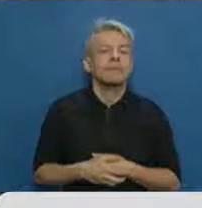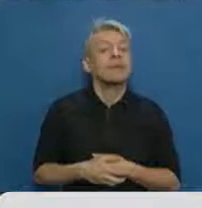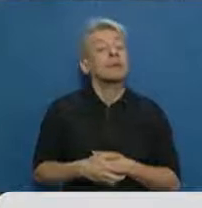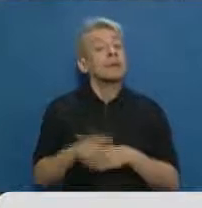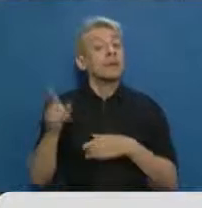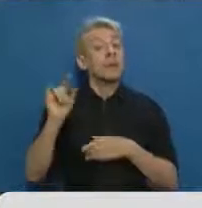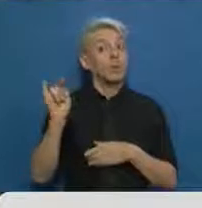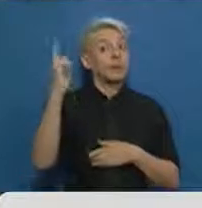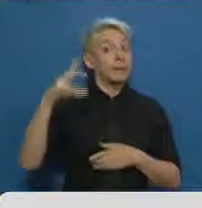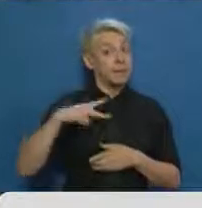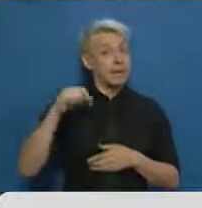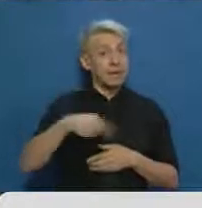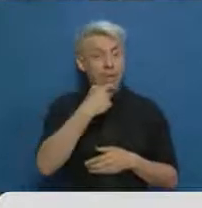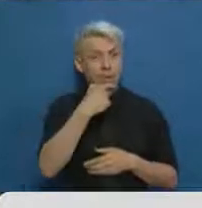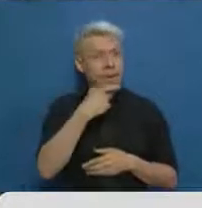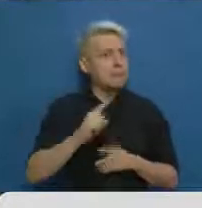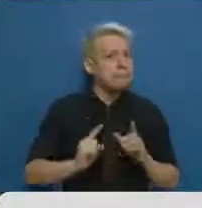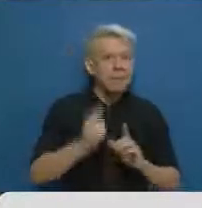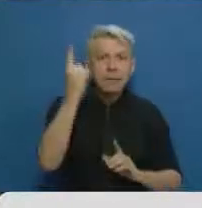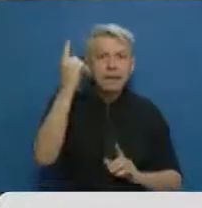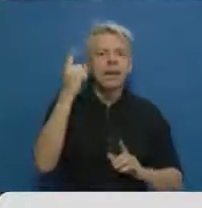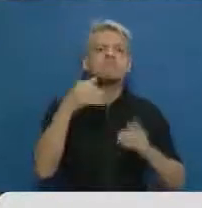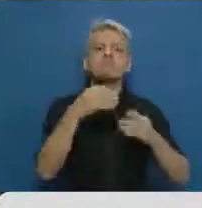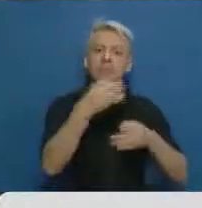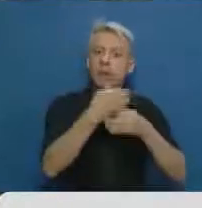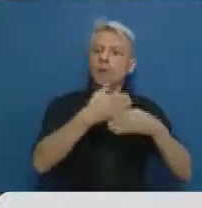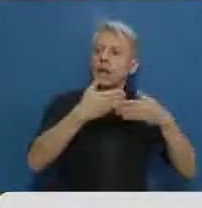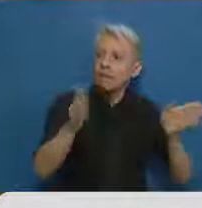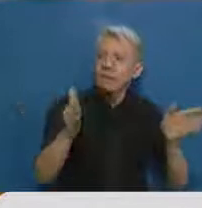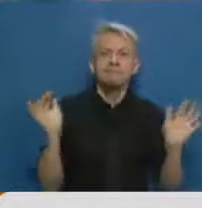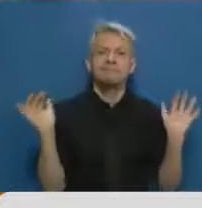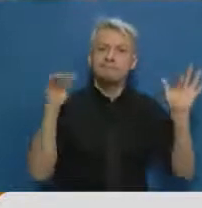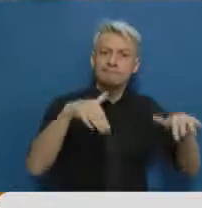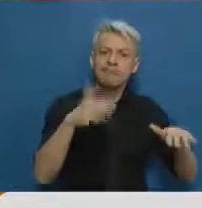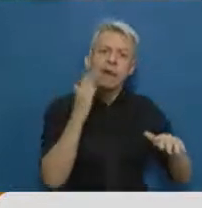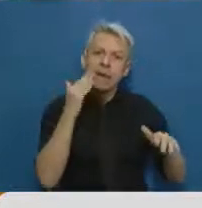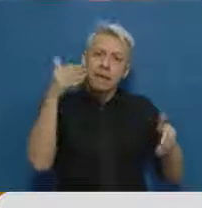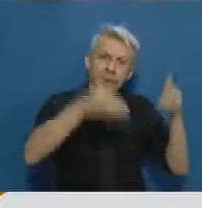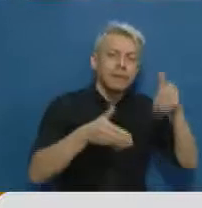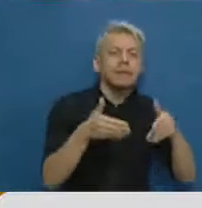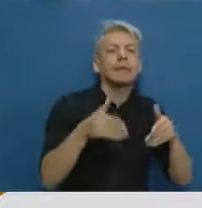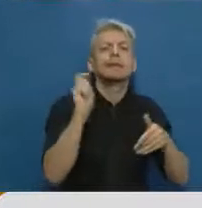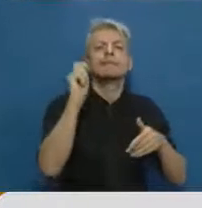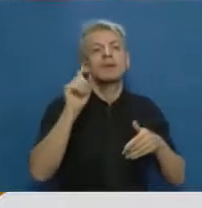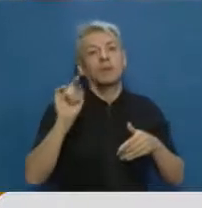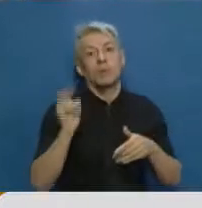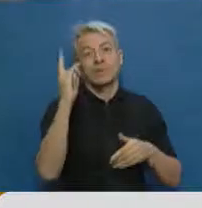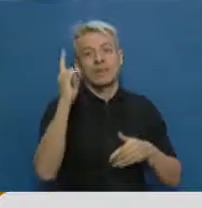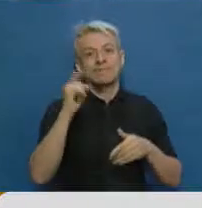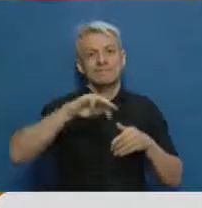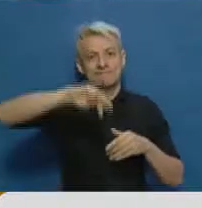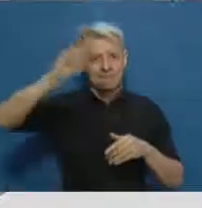Una universidad privada de Mendoza es la primera en regresar a las clases presenciales. Se trata de la Universidad Juan Agustín